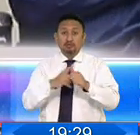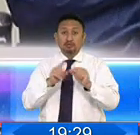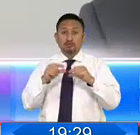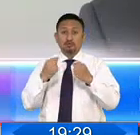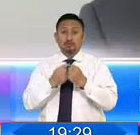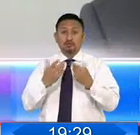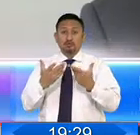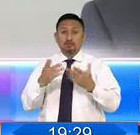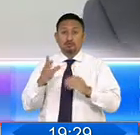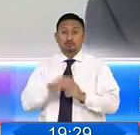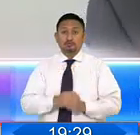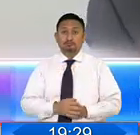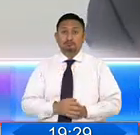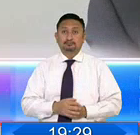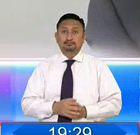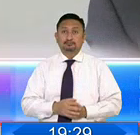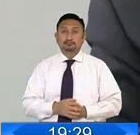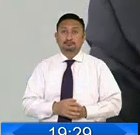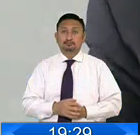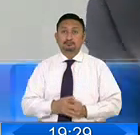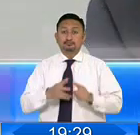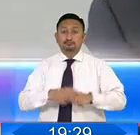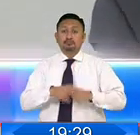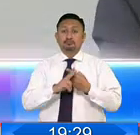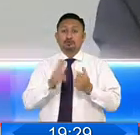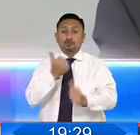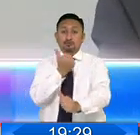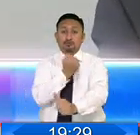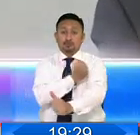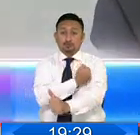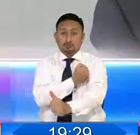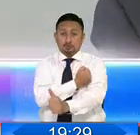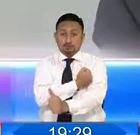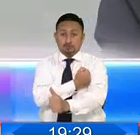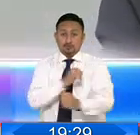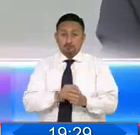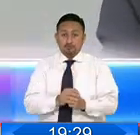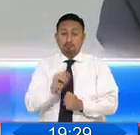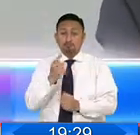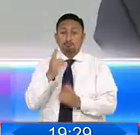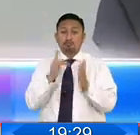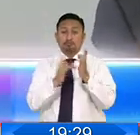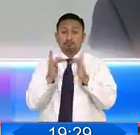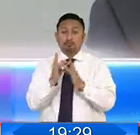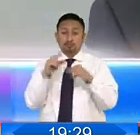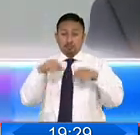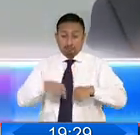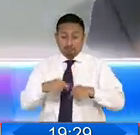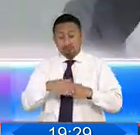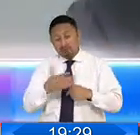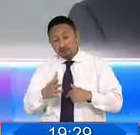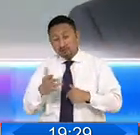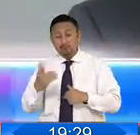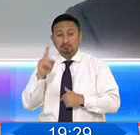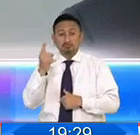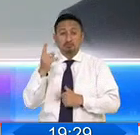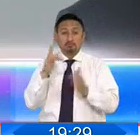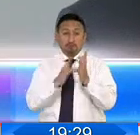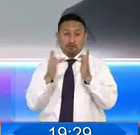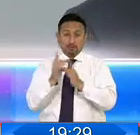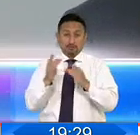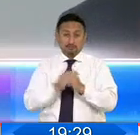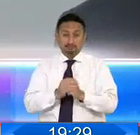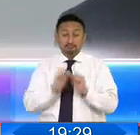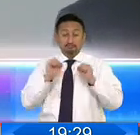estratégicos. El inicio de la vacunación masiva ocurrirá el 1 de abril, está proyectado para el 1 de abril, pero inicialmente, de